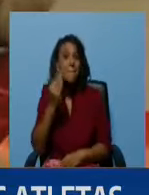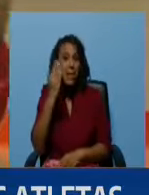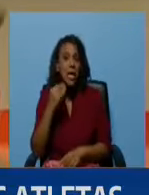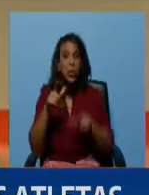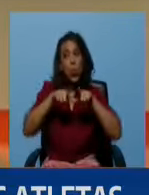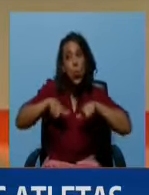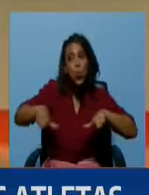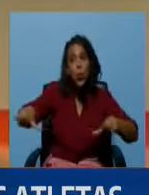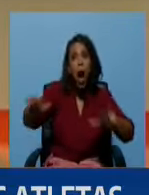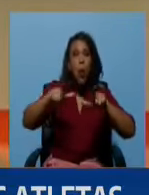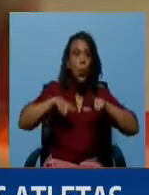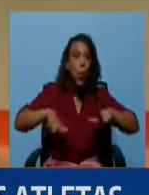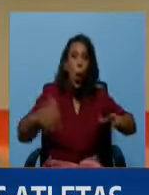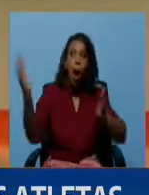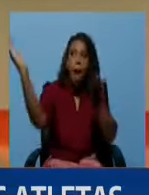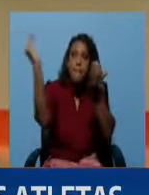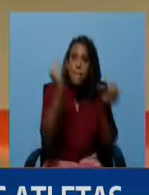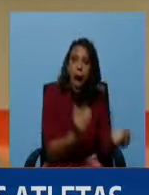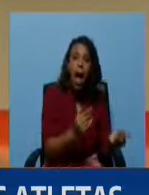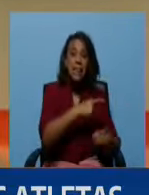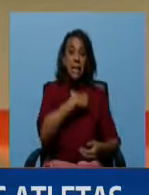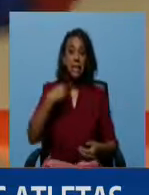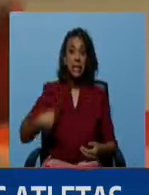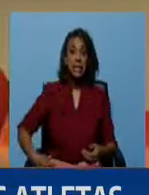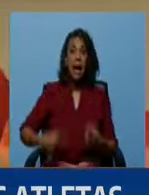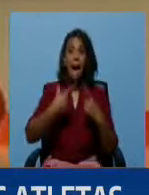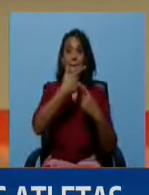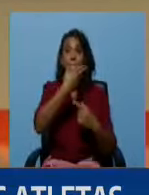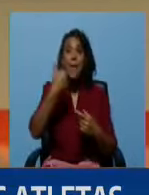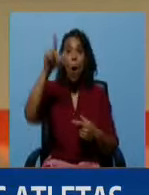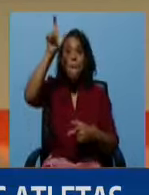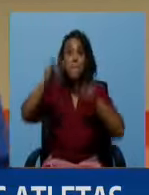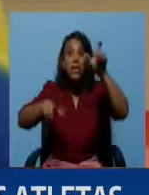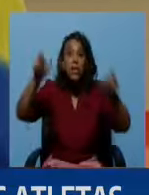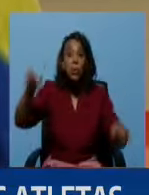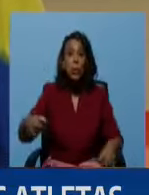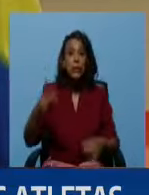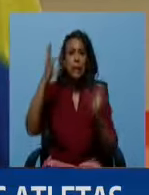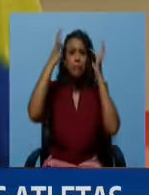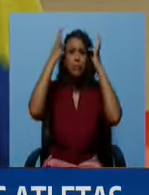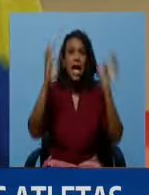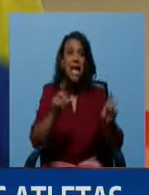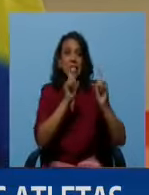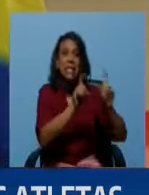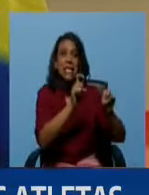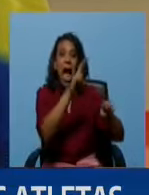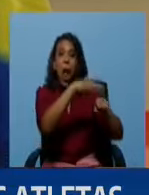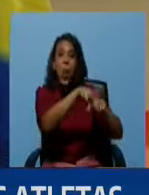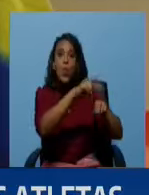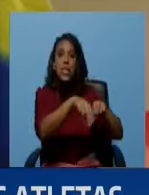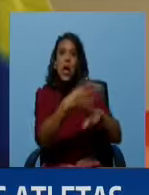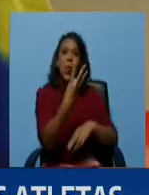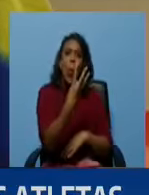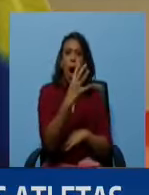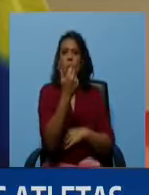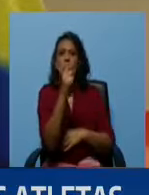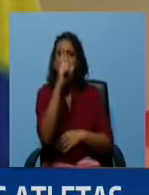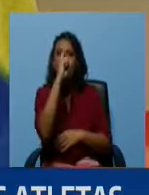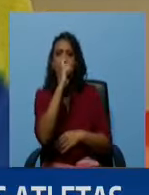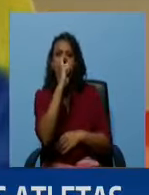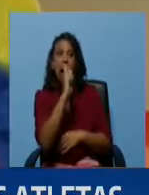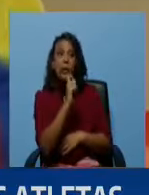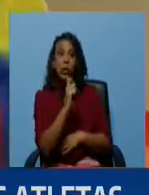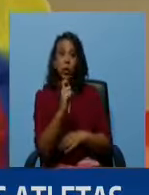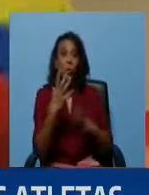en desarrollo, donde nos trajimos de la China a los mejores. Están aquí y enseñaron a nuestros niños de 4 o 10 años. Y